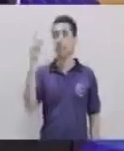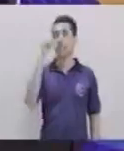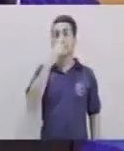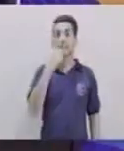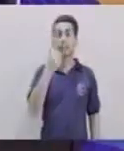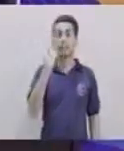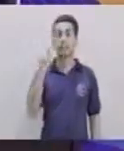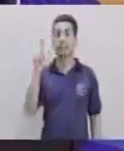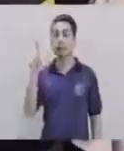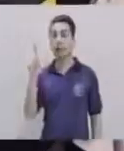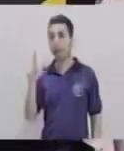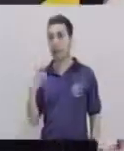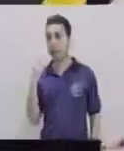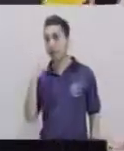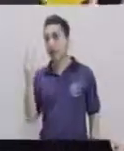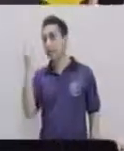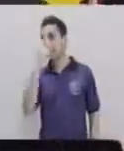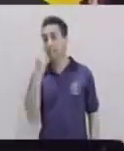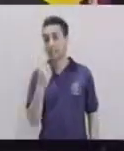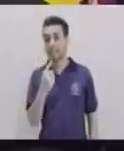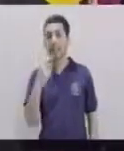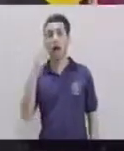Vamos a deletrearla.